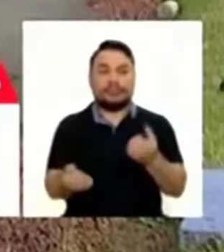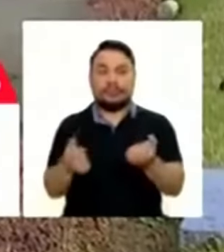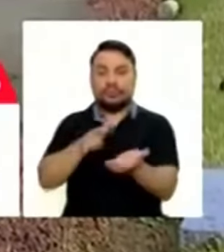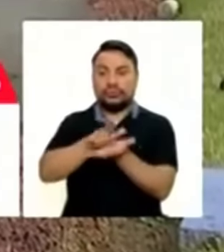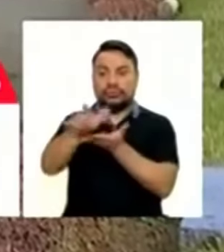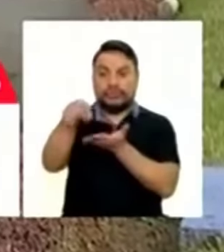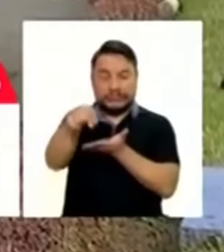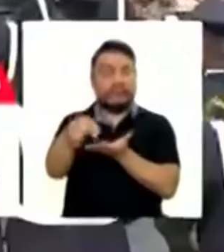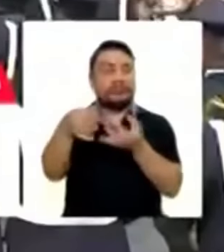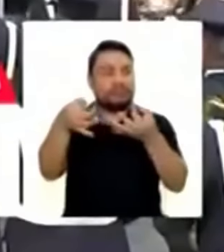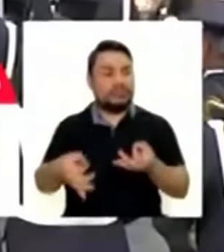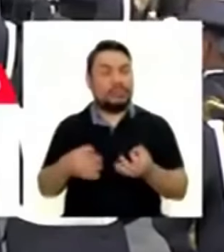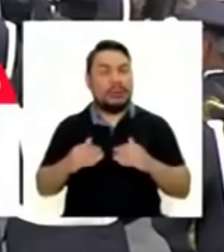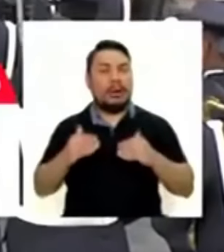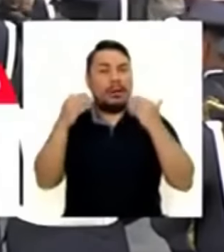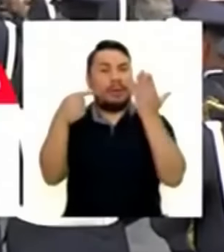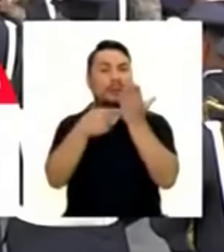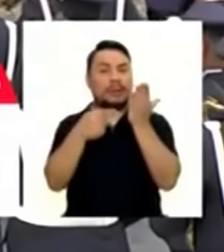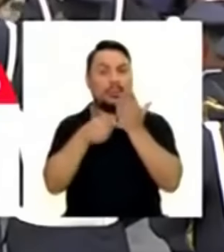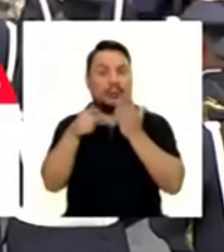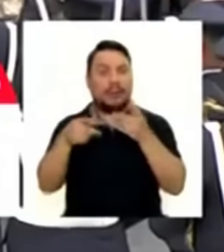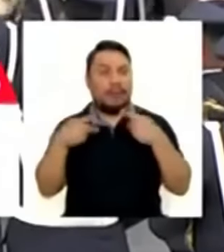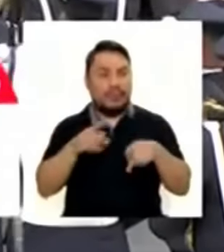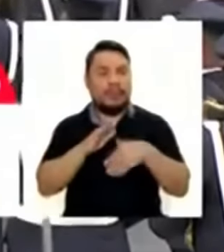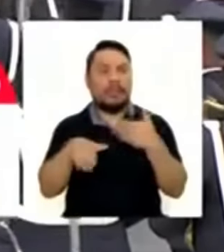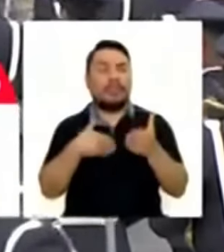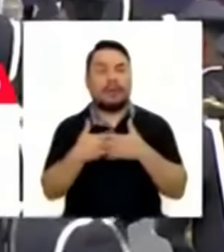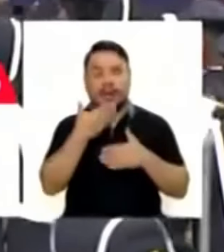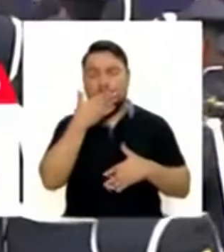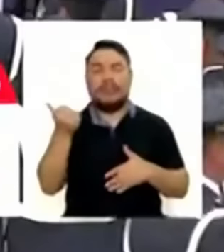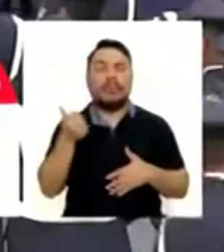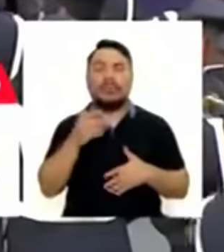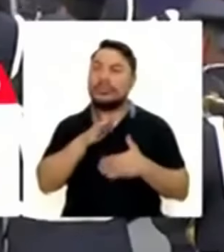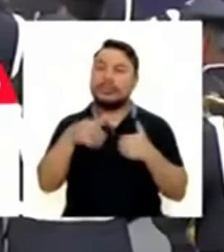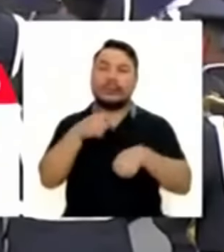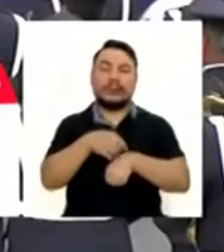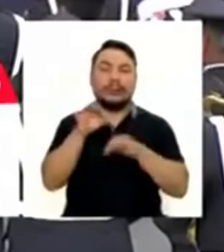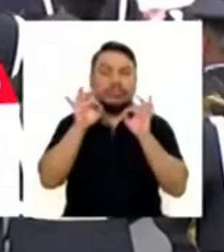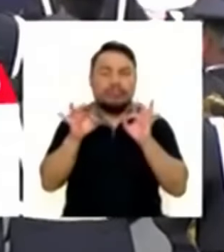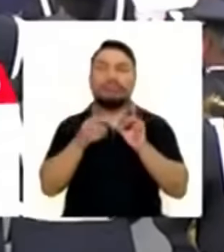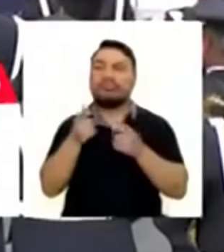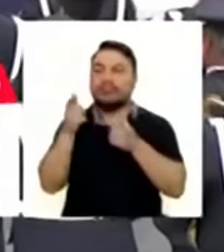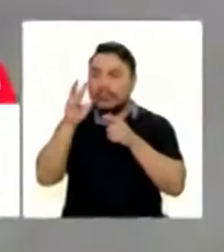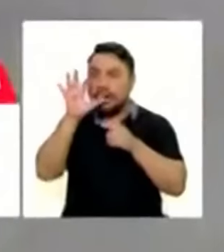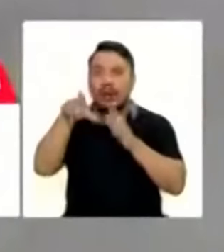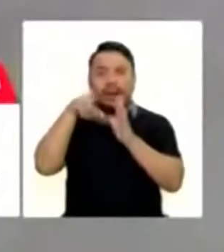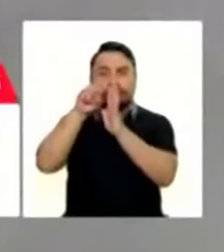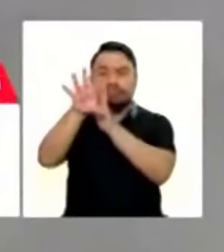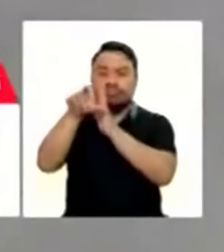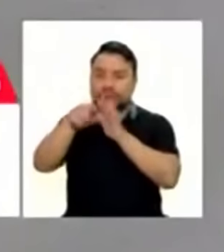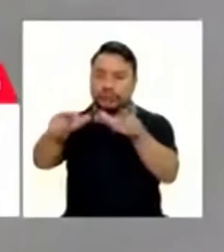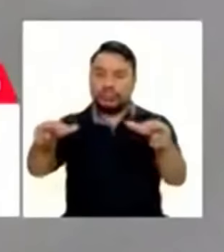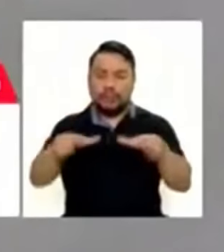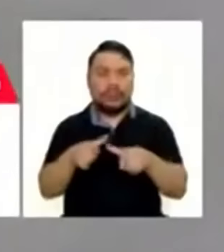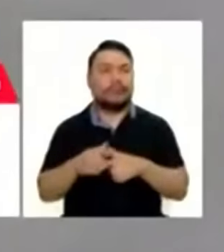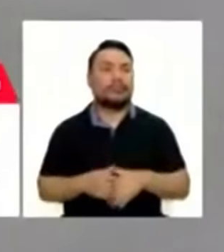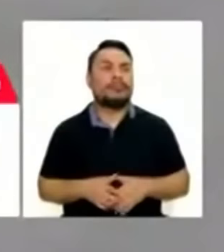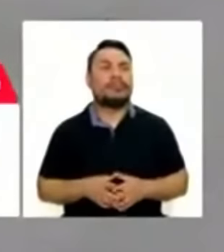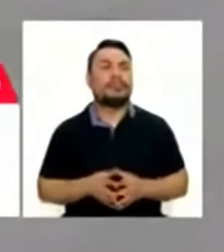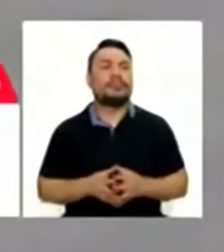plataformas aéreas de alta tecnología que permiten realizar la transmisión en tiempo real de imágenes de la zona de la